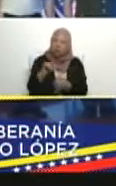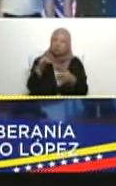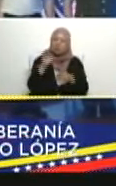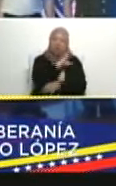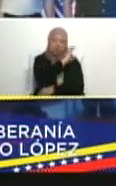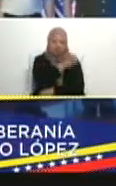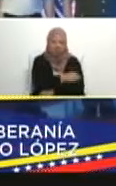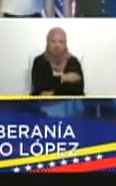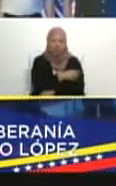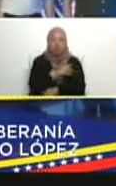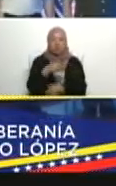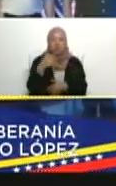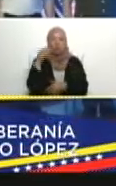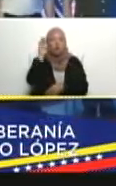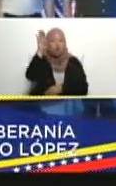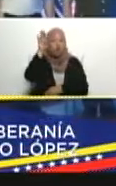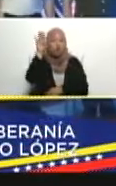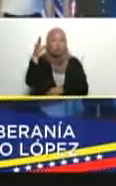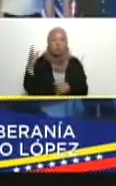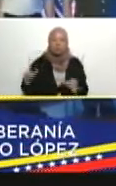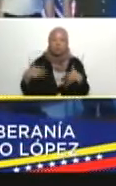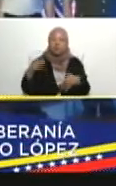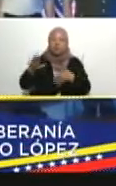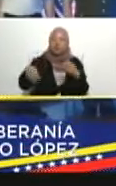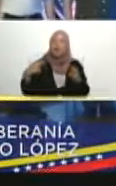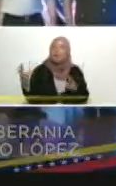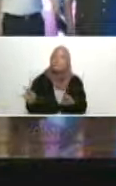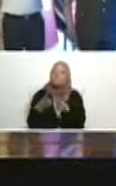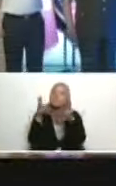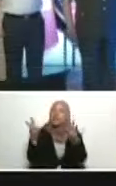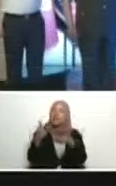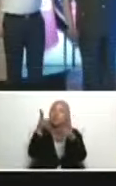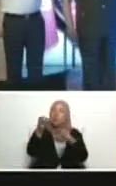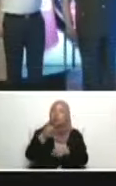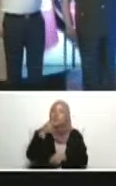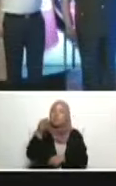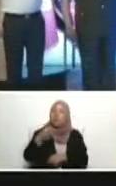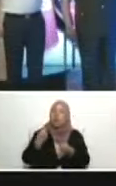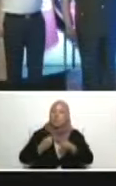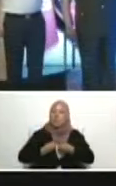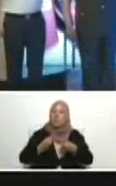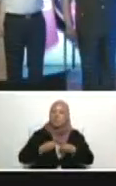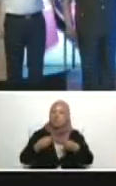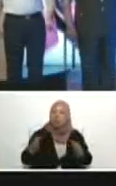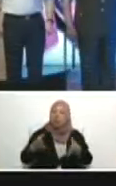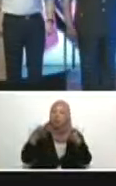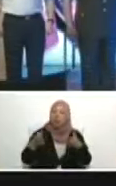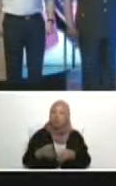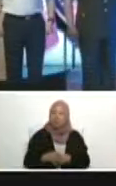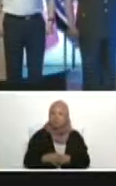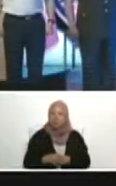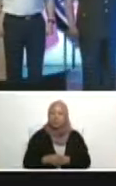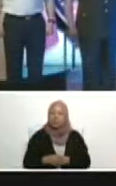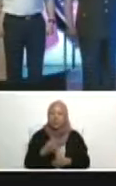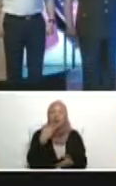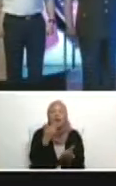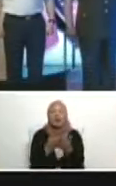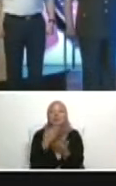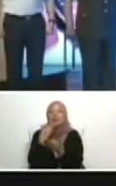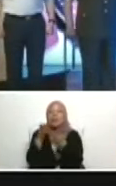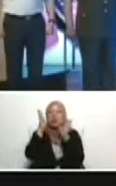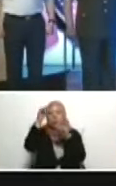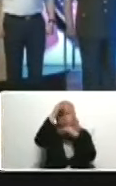energía. Vamos para adelante. ¡Hasta la victoria siempre! ¡Venceremos! ¡Venceremos! Muchas gracias.